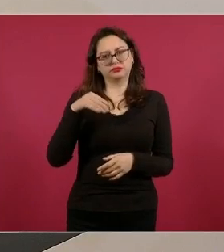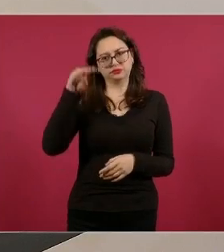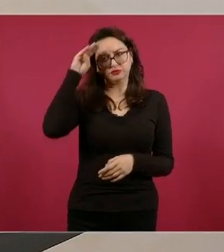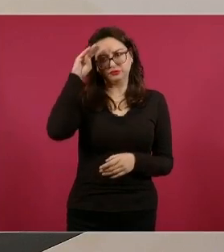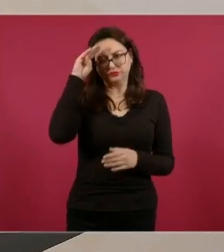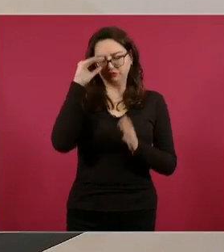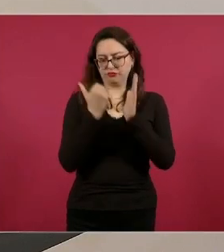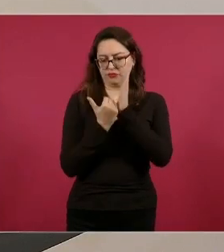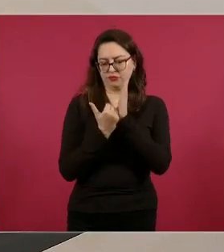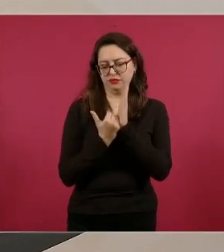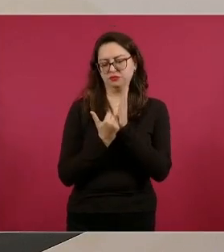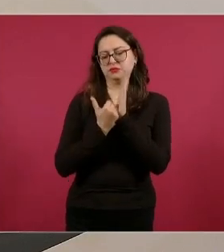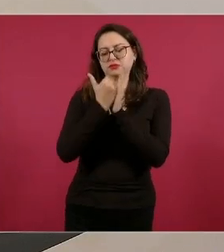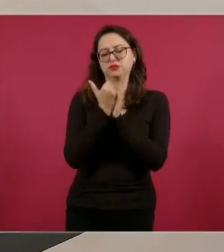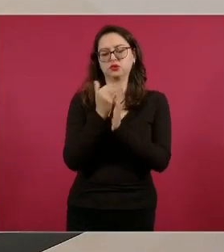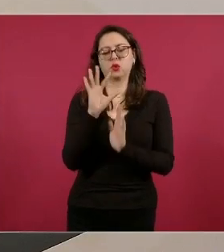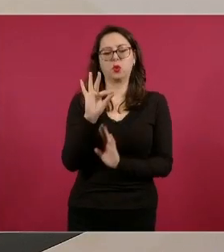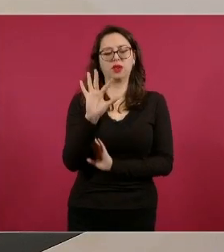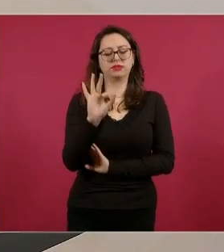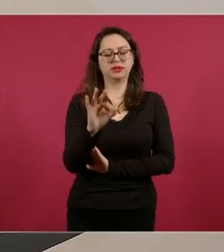47-48% del producto